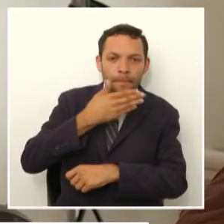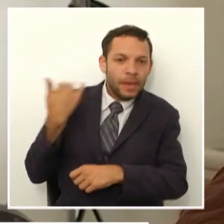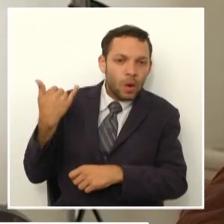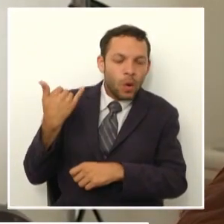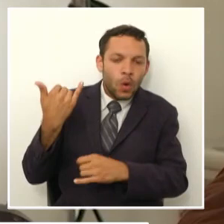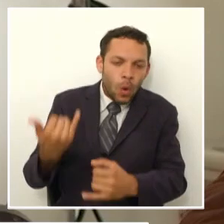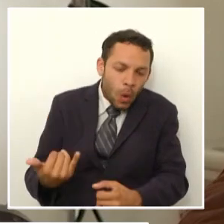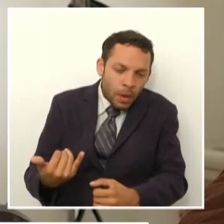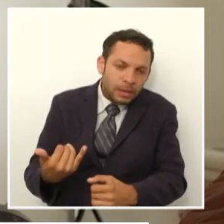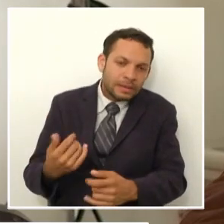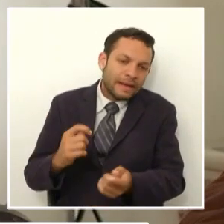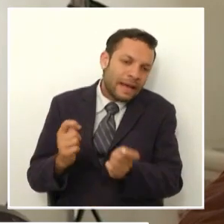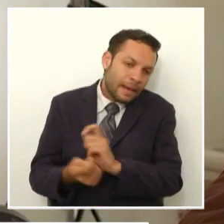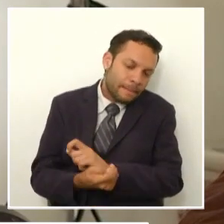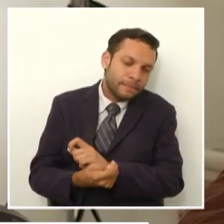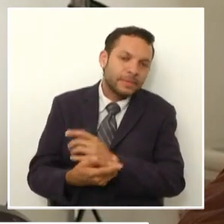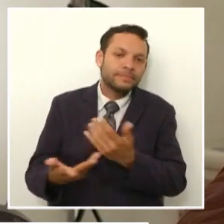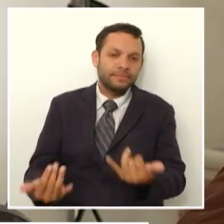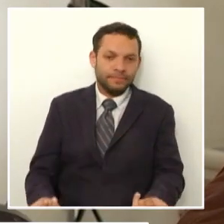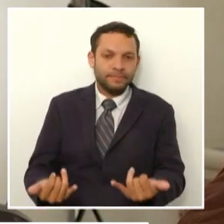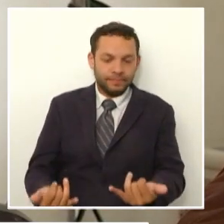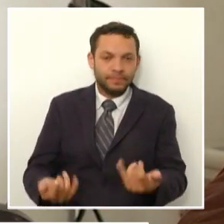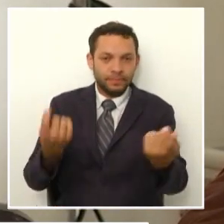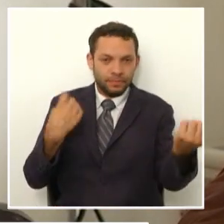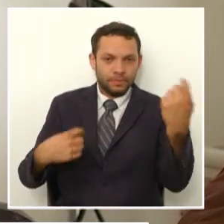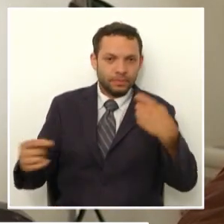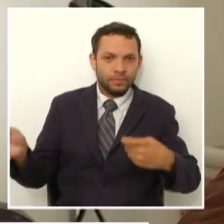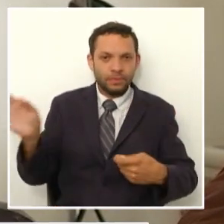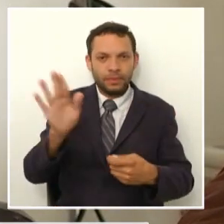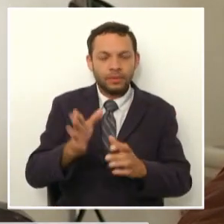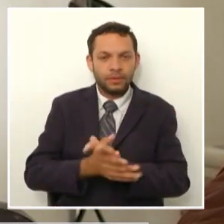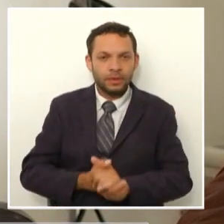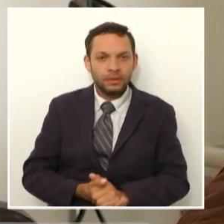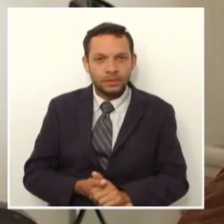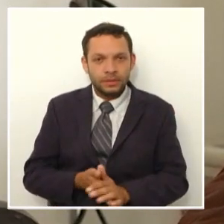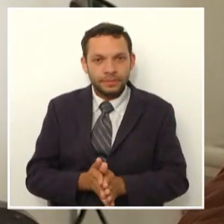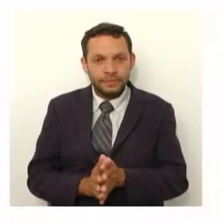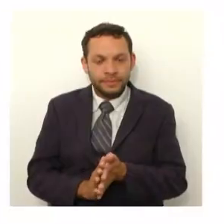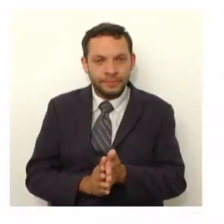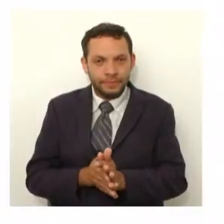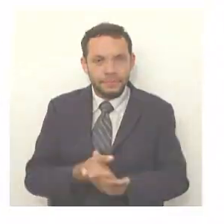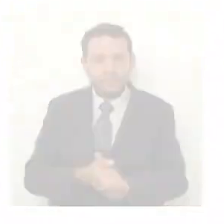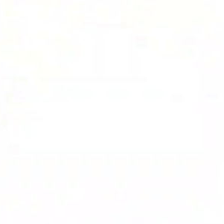todos nuestros profesores. Ya regresamos después de este corte comerciales.